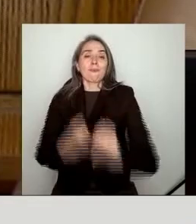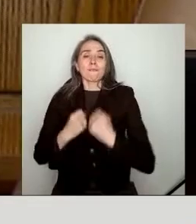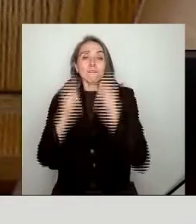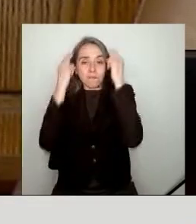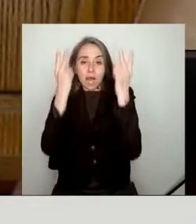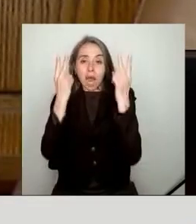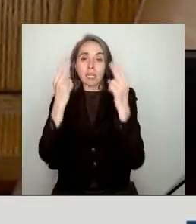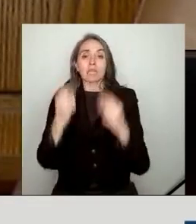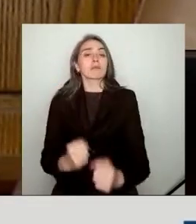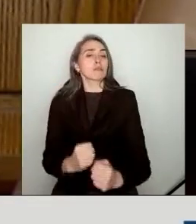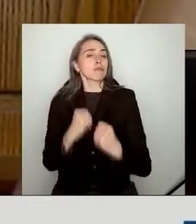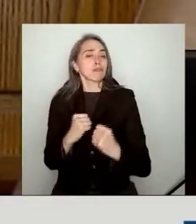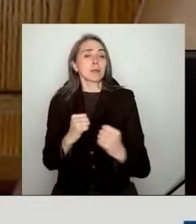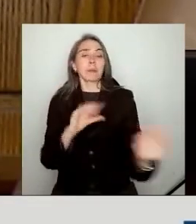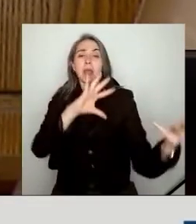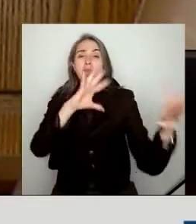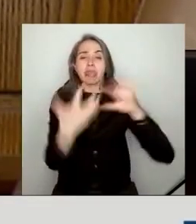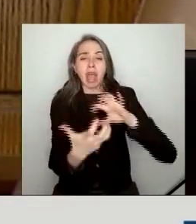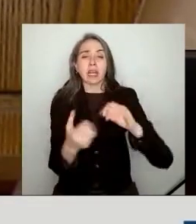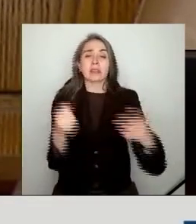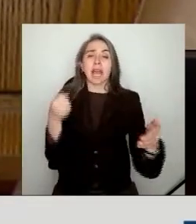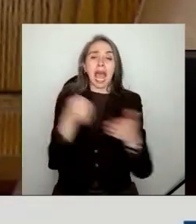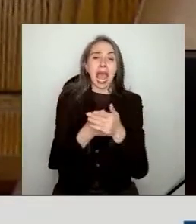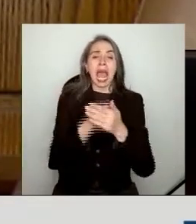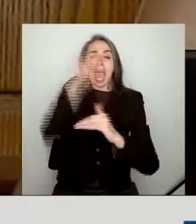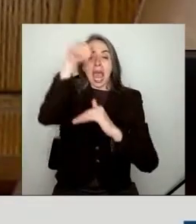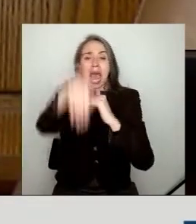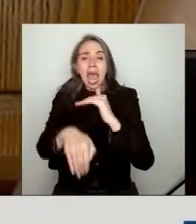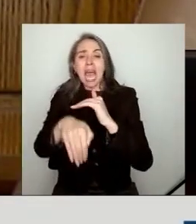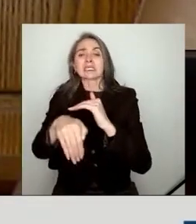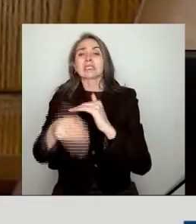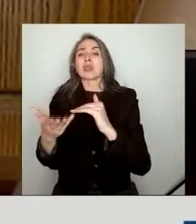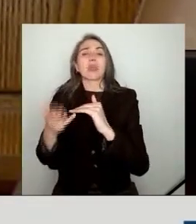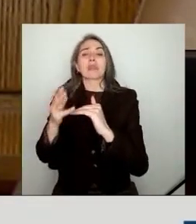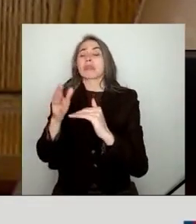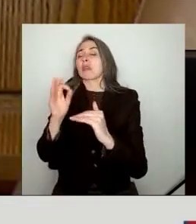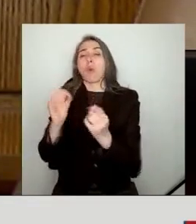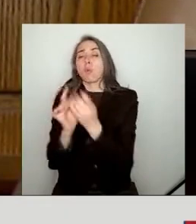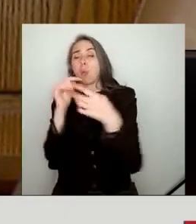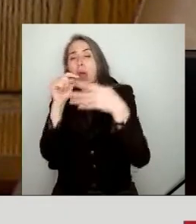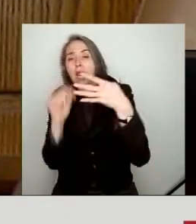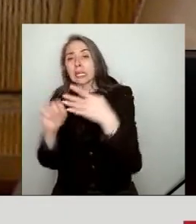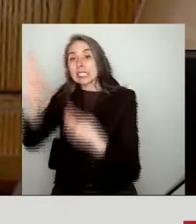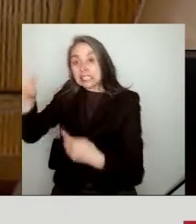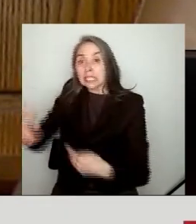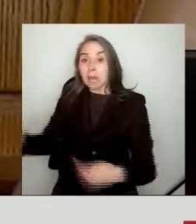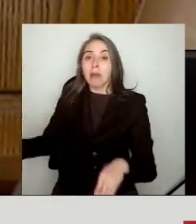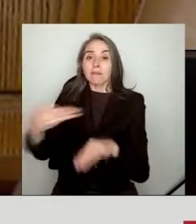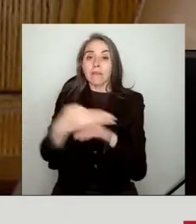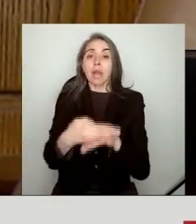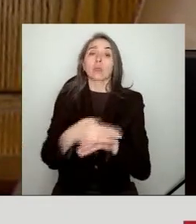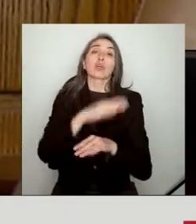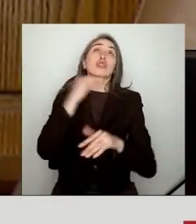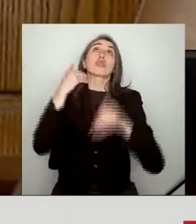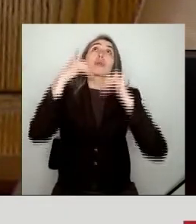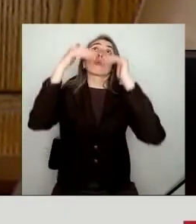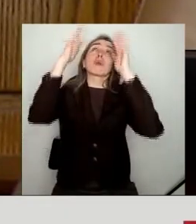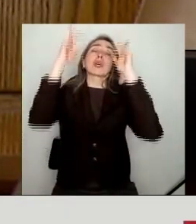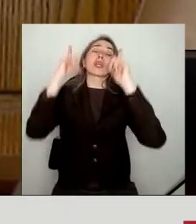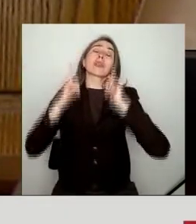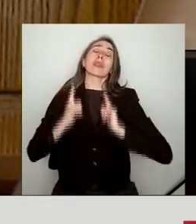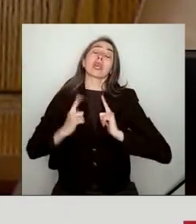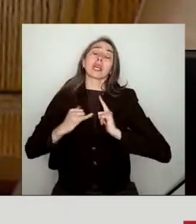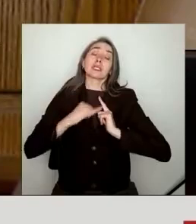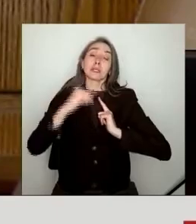cada catástrofe y accidente a los cuales se les requiere y el paso al descanso eterno de Quién ha dado la vida